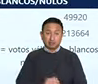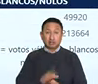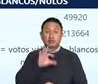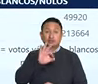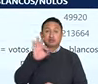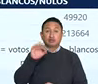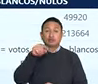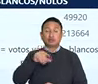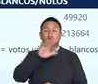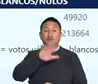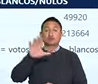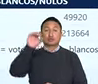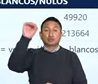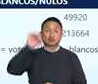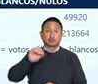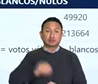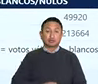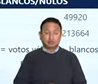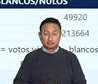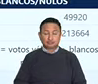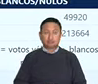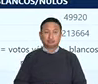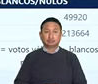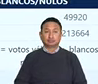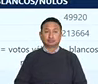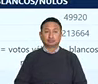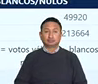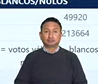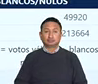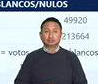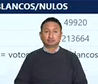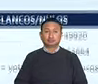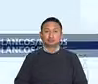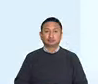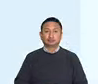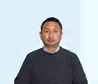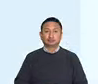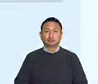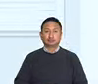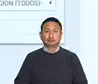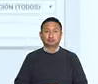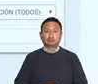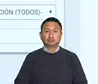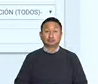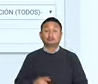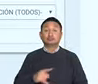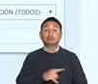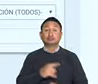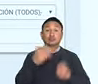¿no? Total de actas procesadas, 99, lo que habíamos dicho, 99.55%.